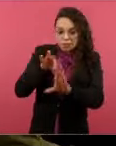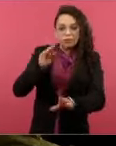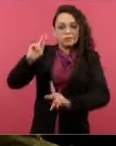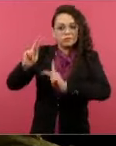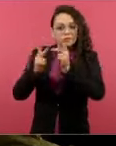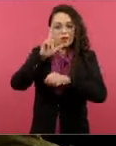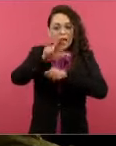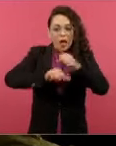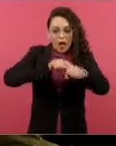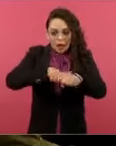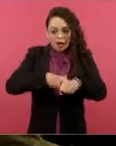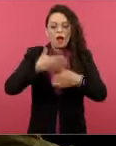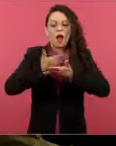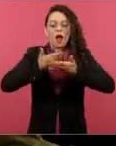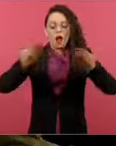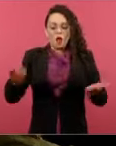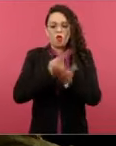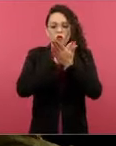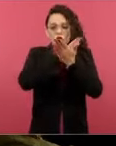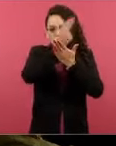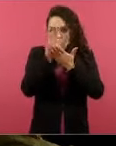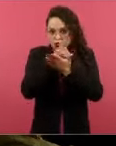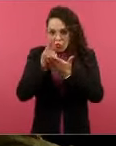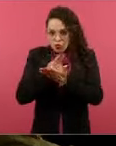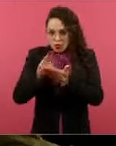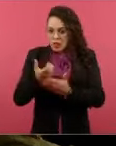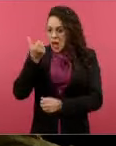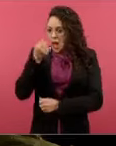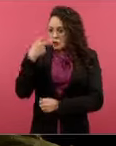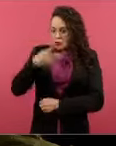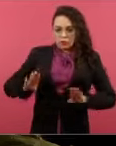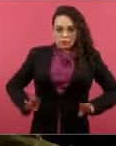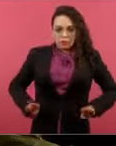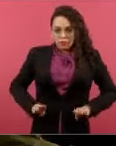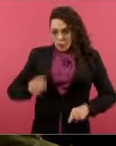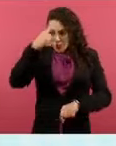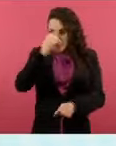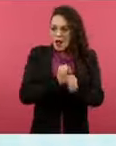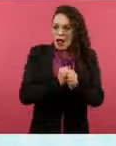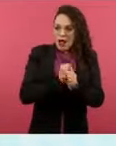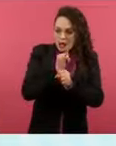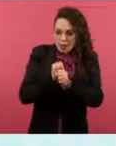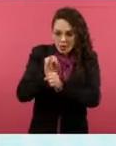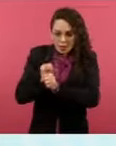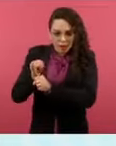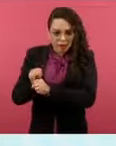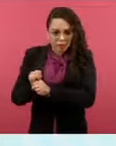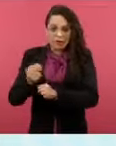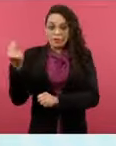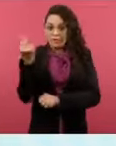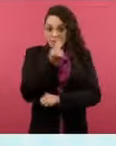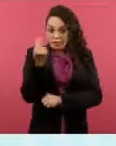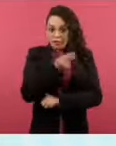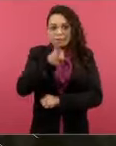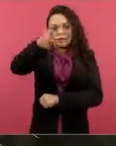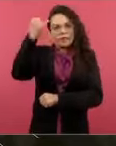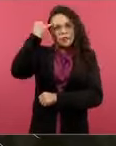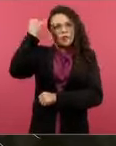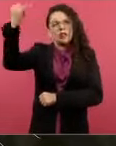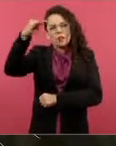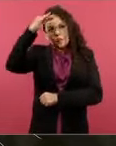porque así es el proceso de investigación. Tenemos que hacer hipótesis y tenemos que hacer registros.